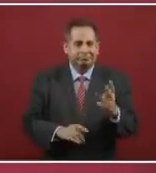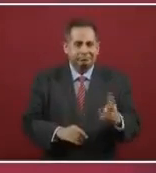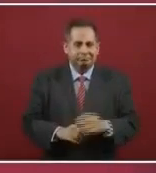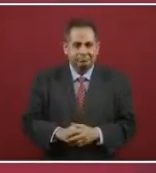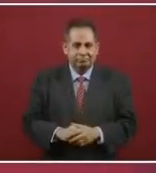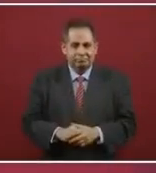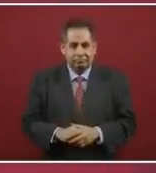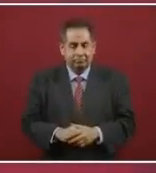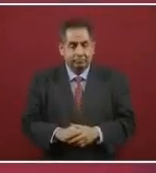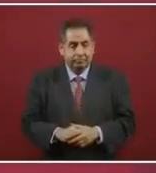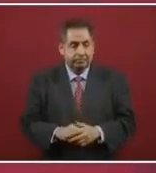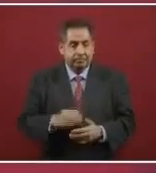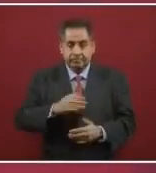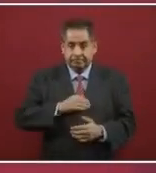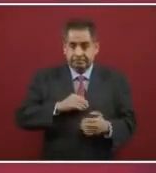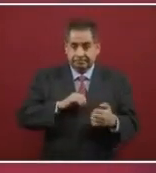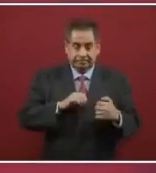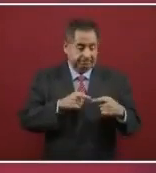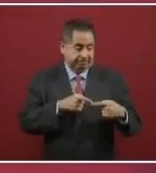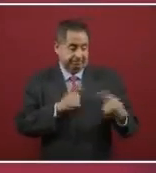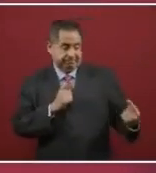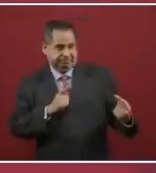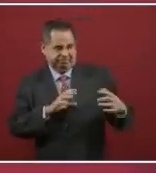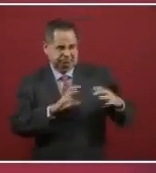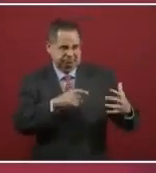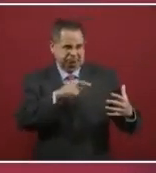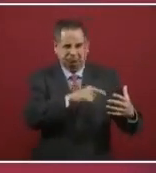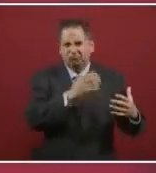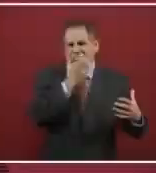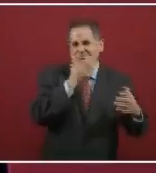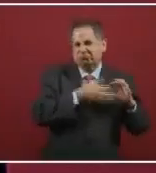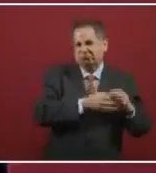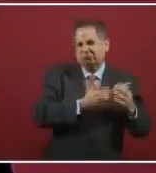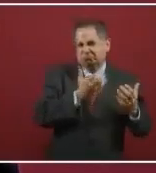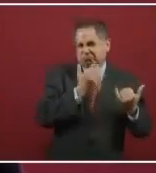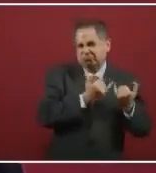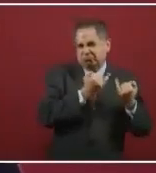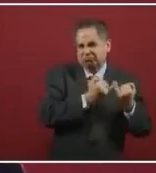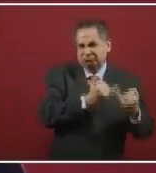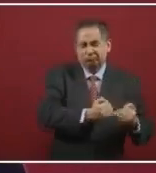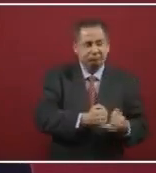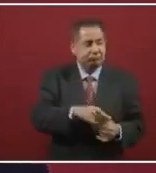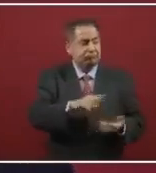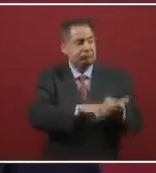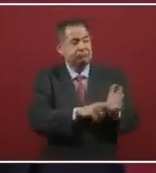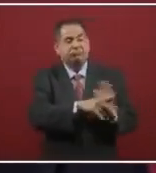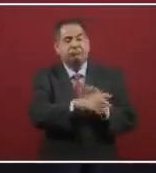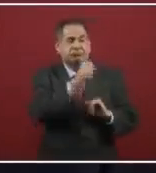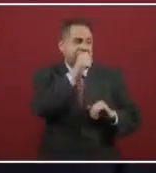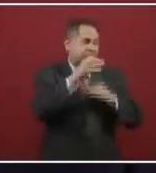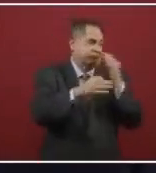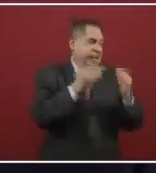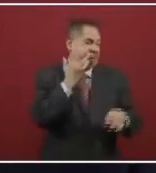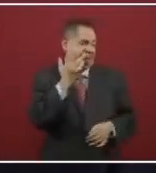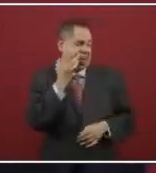Mis adversarios, los conservadores, la prensa fifí,